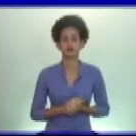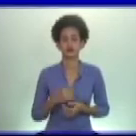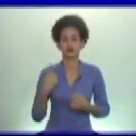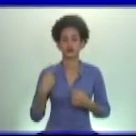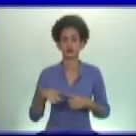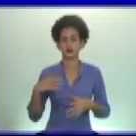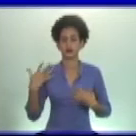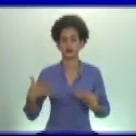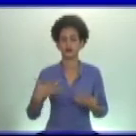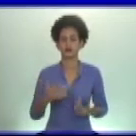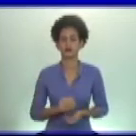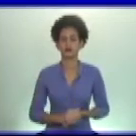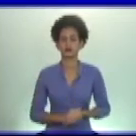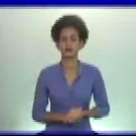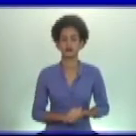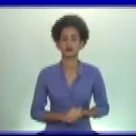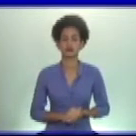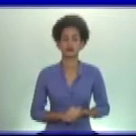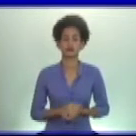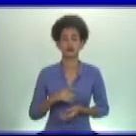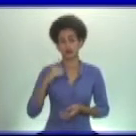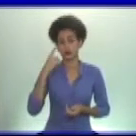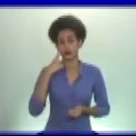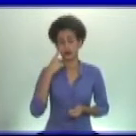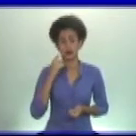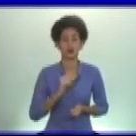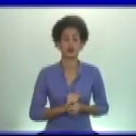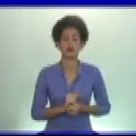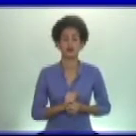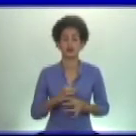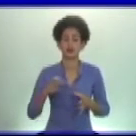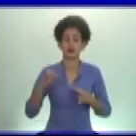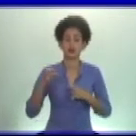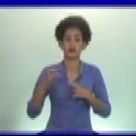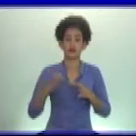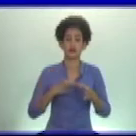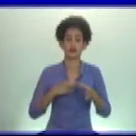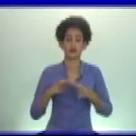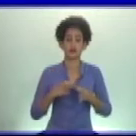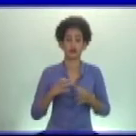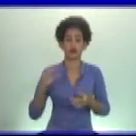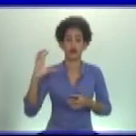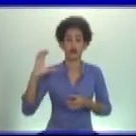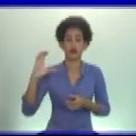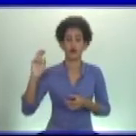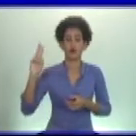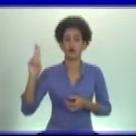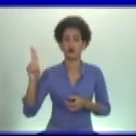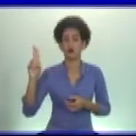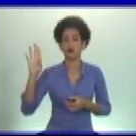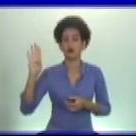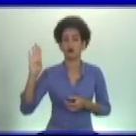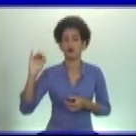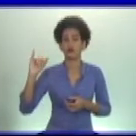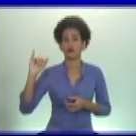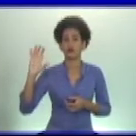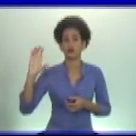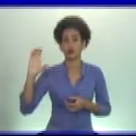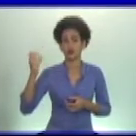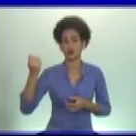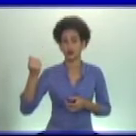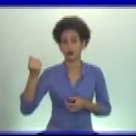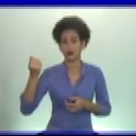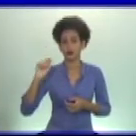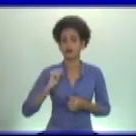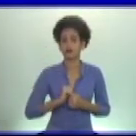ejercicio. Ahora estamos en presencia de una función cúbica y vamos a ir copiando junto conmigo.